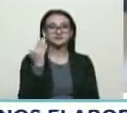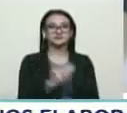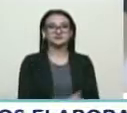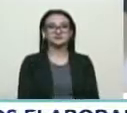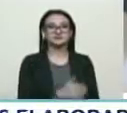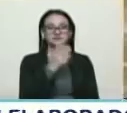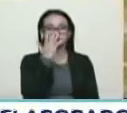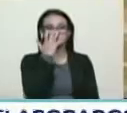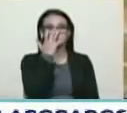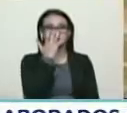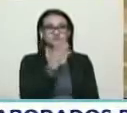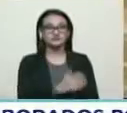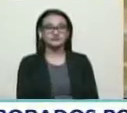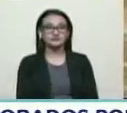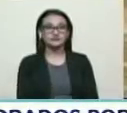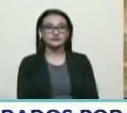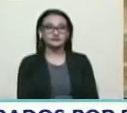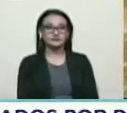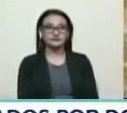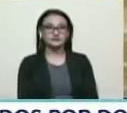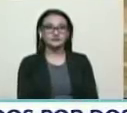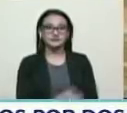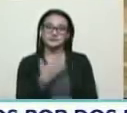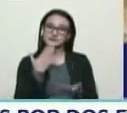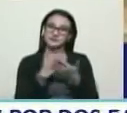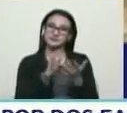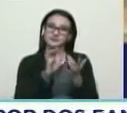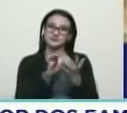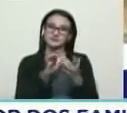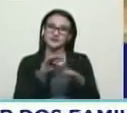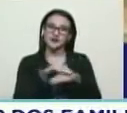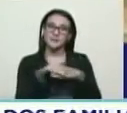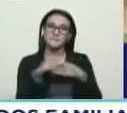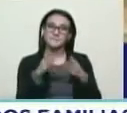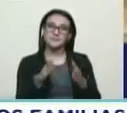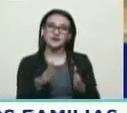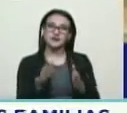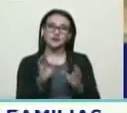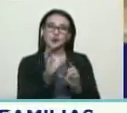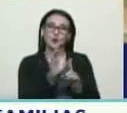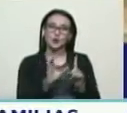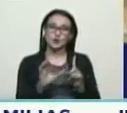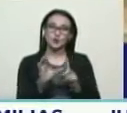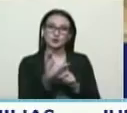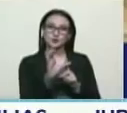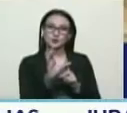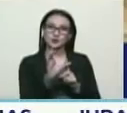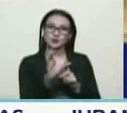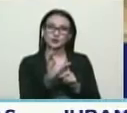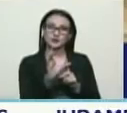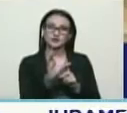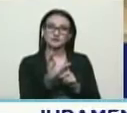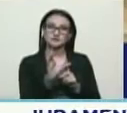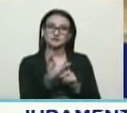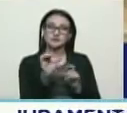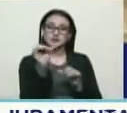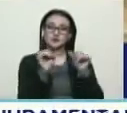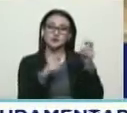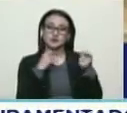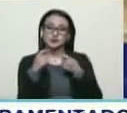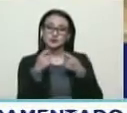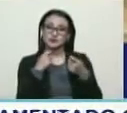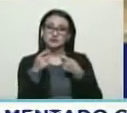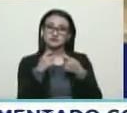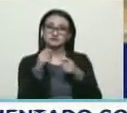escuchamos. Así es, gracias por el contacto informativo. El ministro de Poder Popular para la Cultura, Ernesto Villegas, ofreció una rueda de prensa